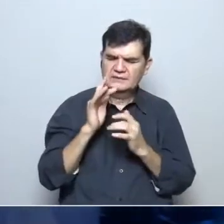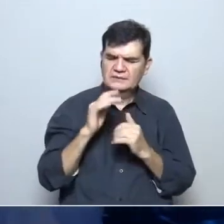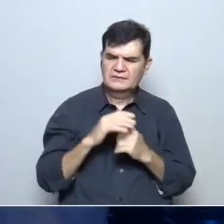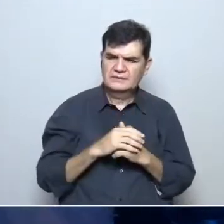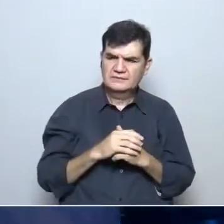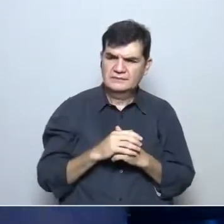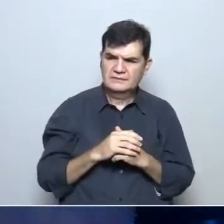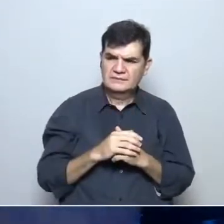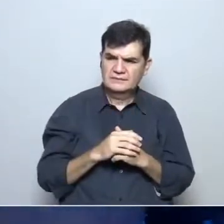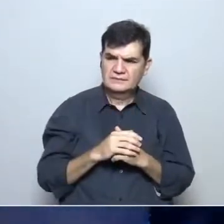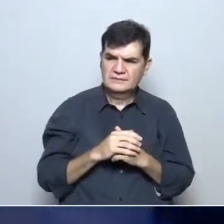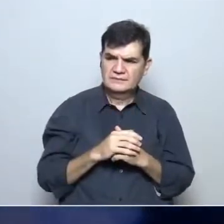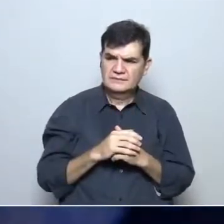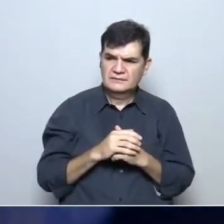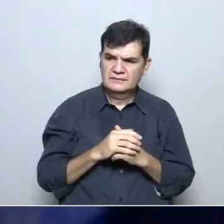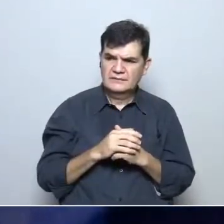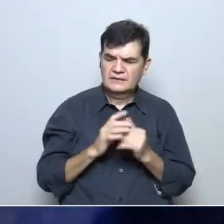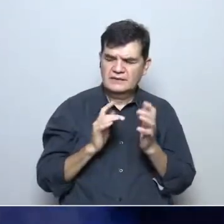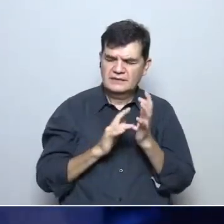Jesús,